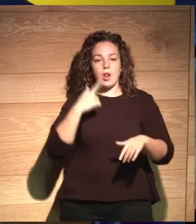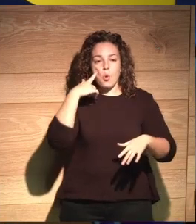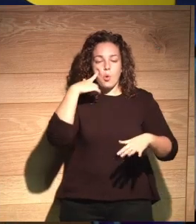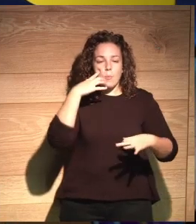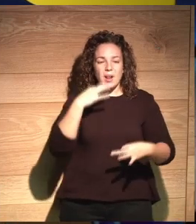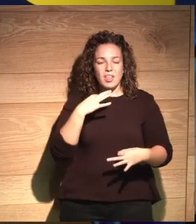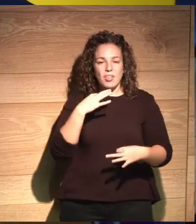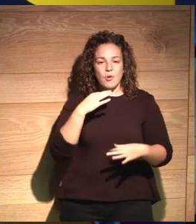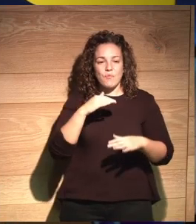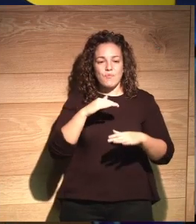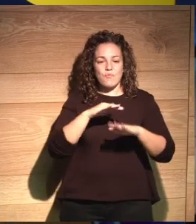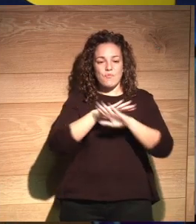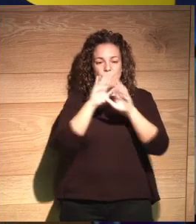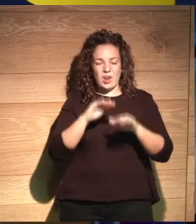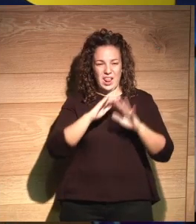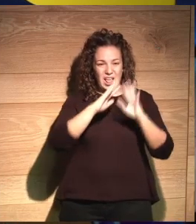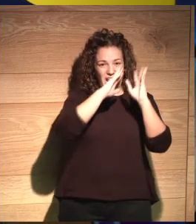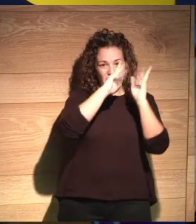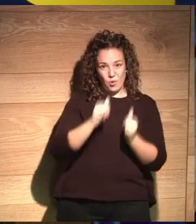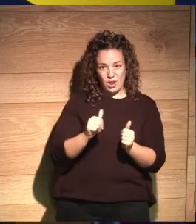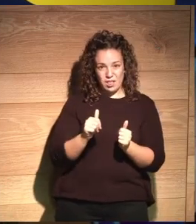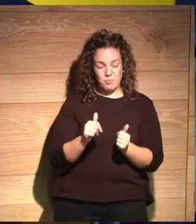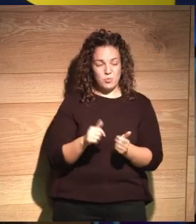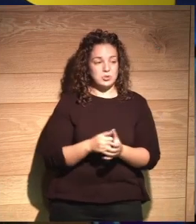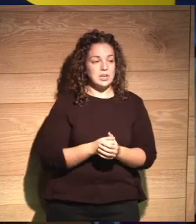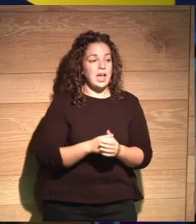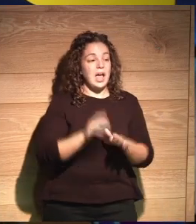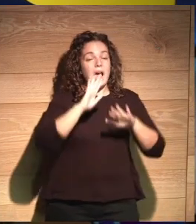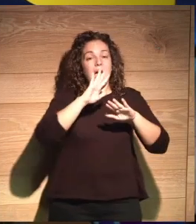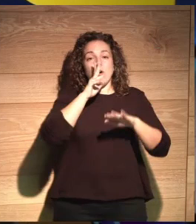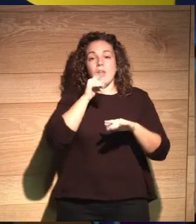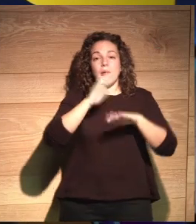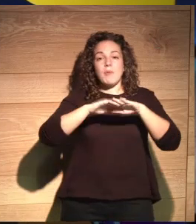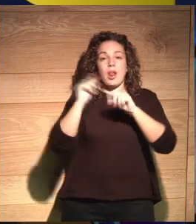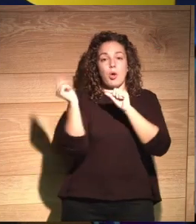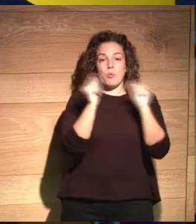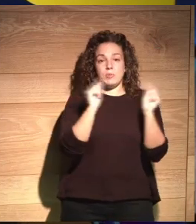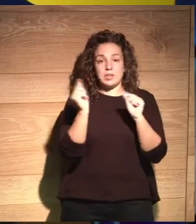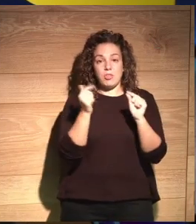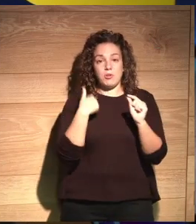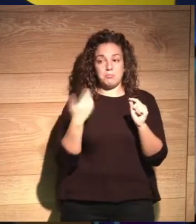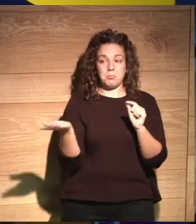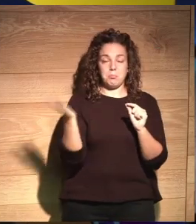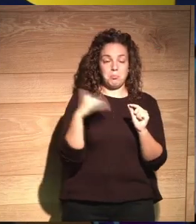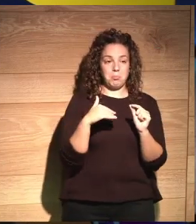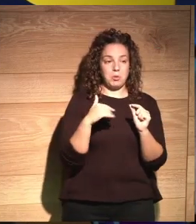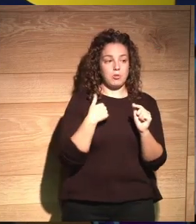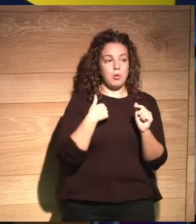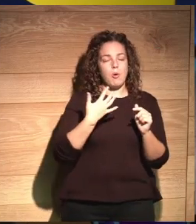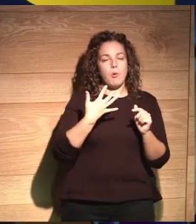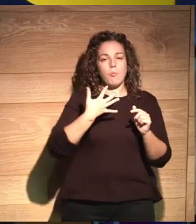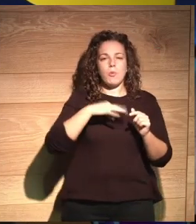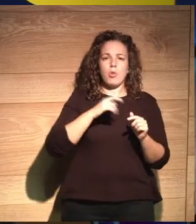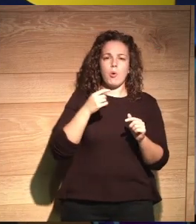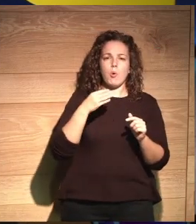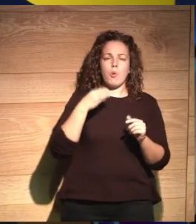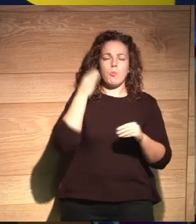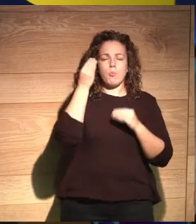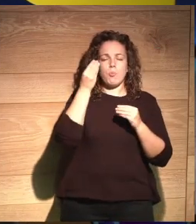de los algoritmos ahora para la conversación dejamos que te vengas al lado más optimista de la